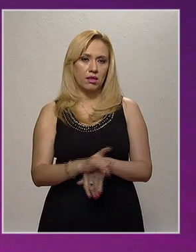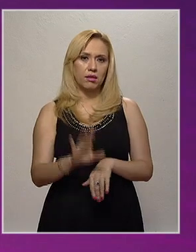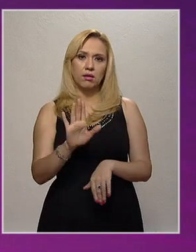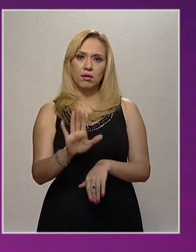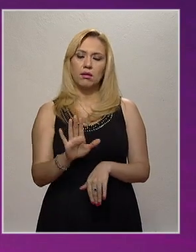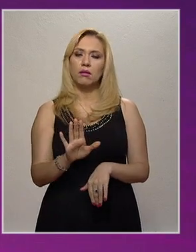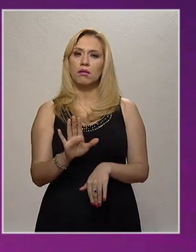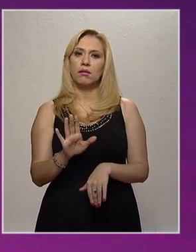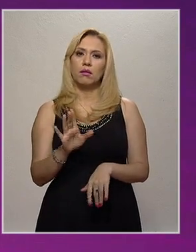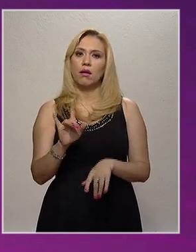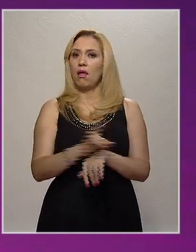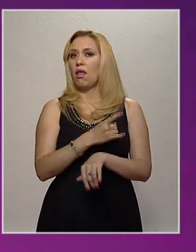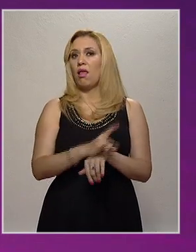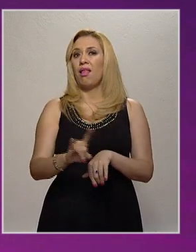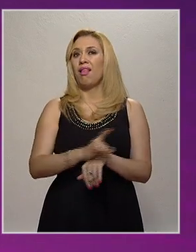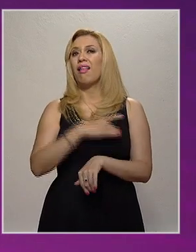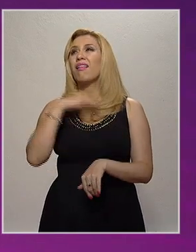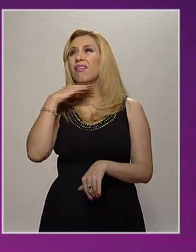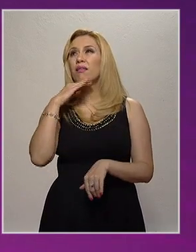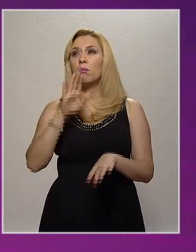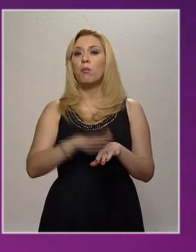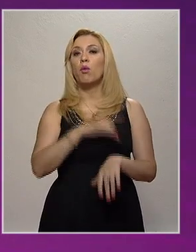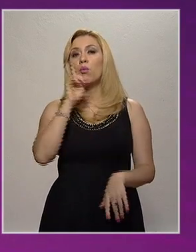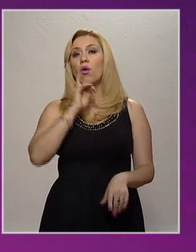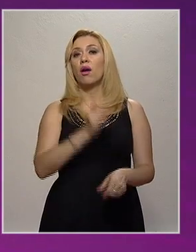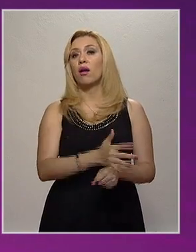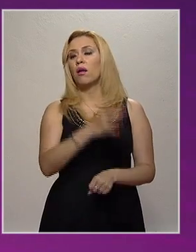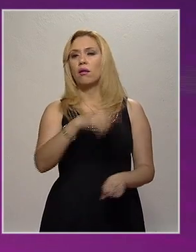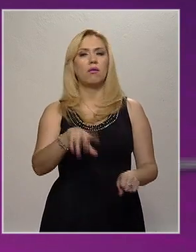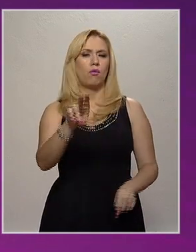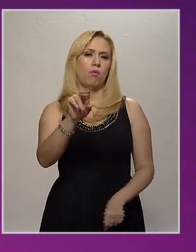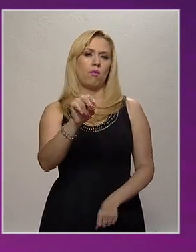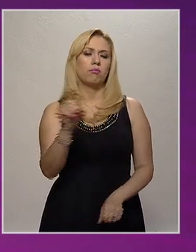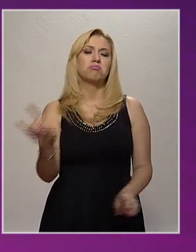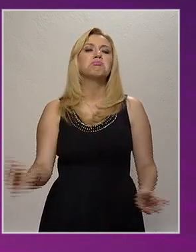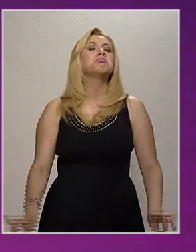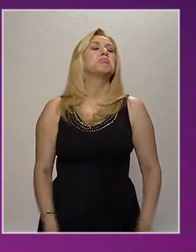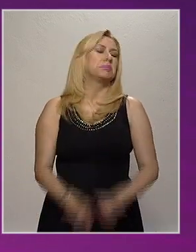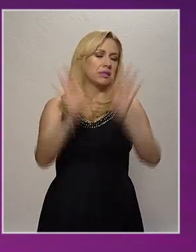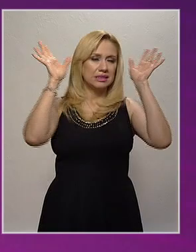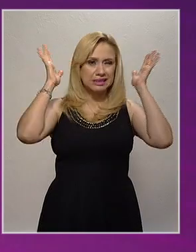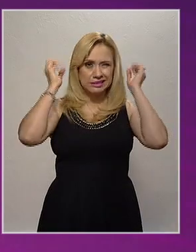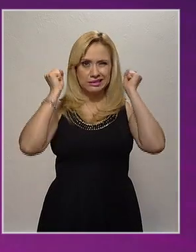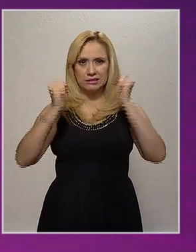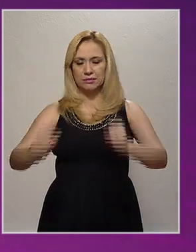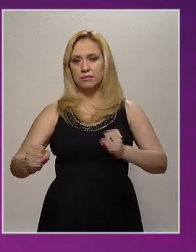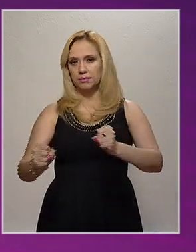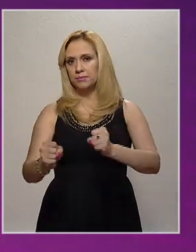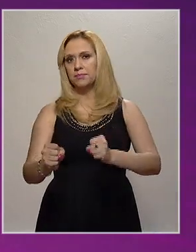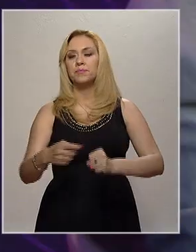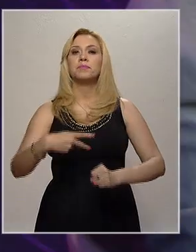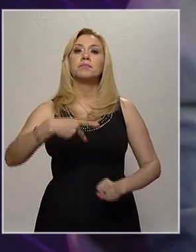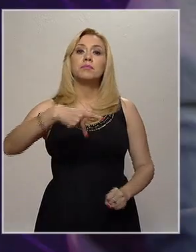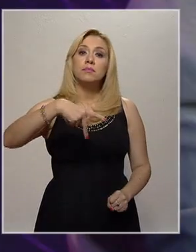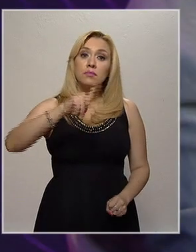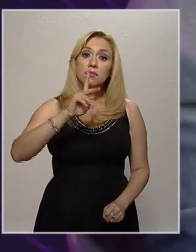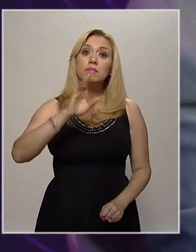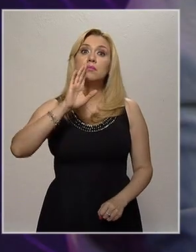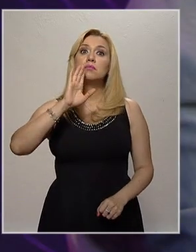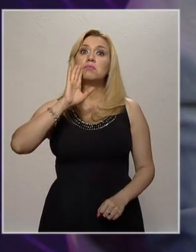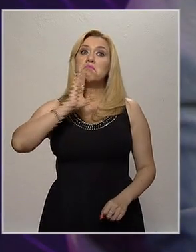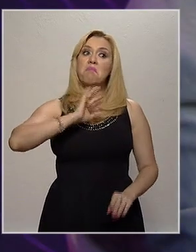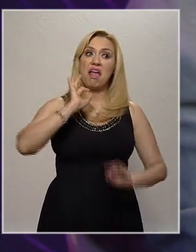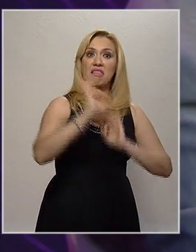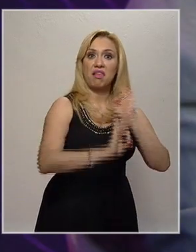es muy difícil de determinar, pero sí es posible imaginar algunas situaciones en las que esto podría ocurrir. O sea, que una negligencia médica no